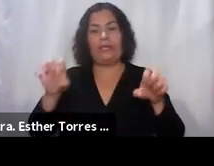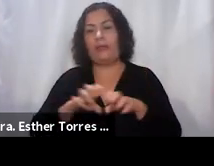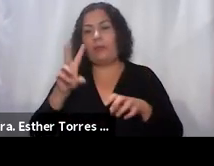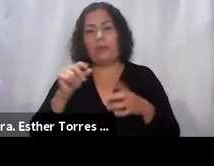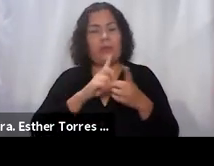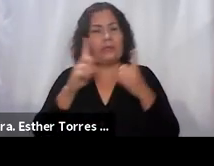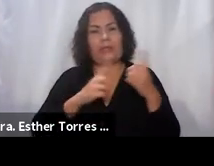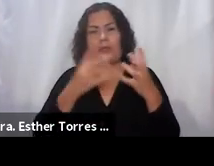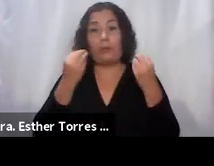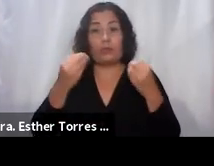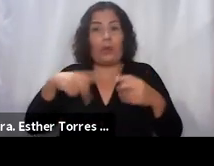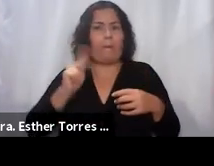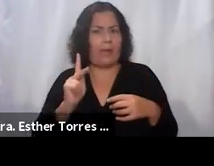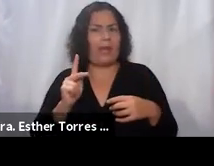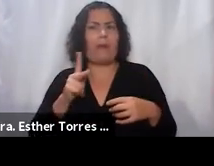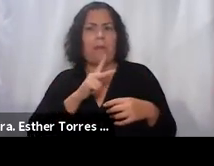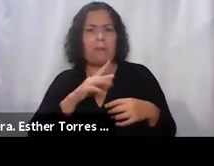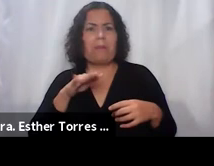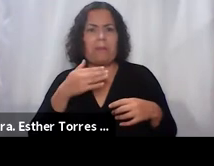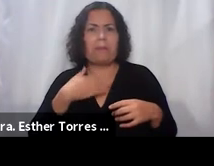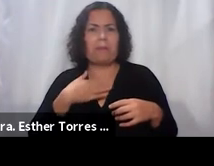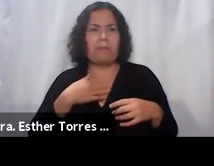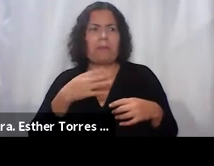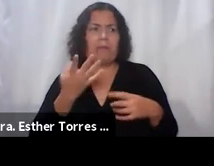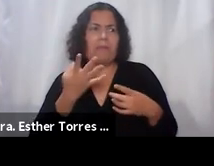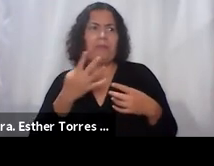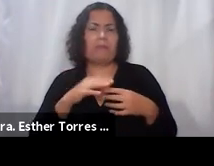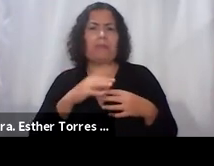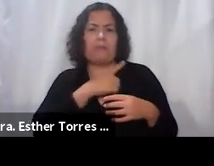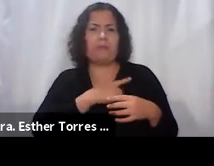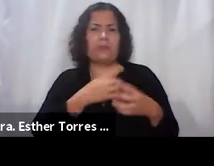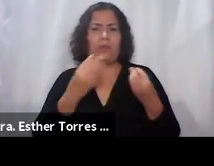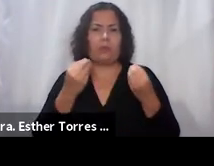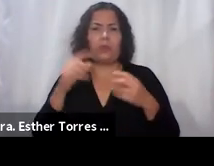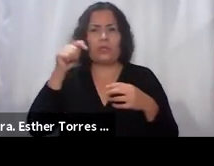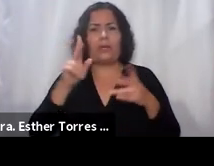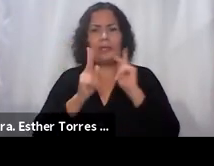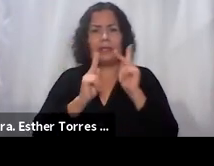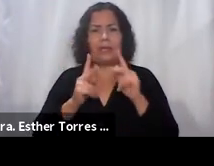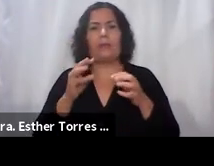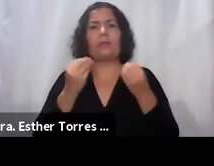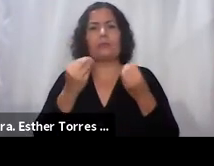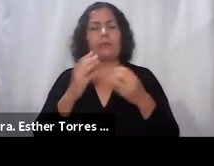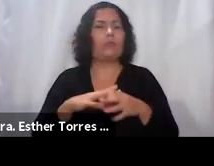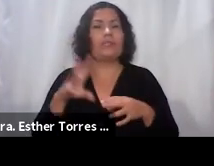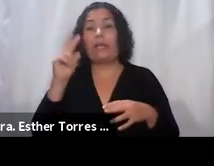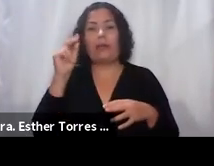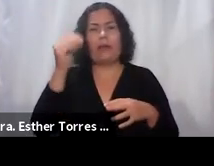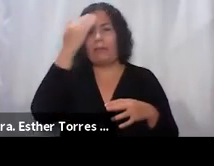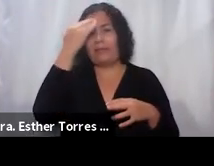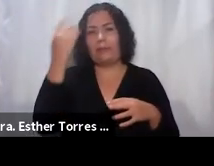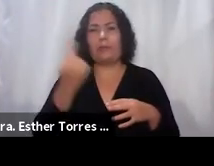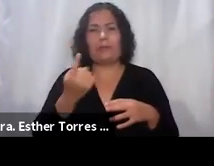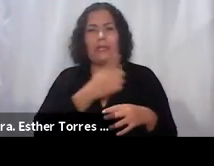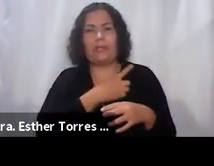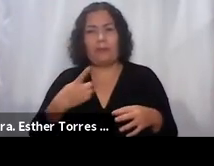llamó mucho la atención y aquí lo platicamos varias veces, en el que no pensemos que tenemos que